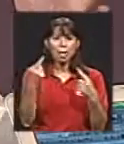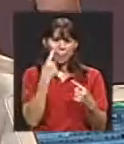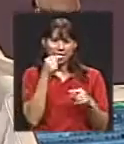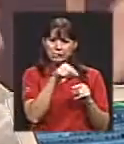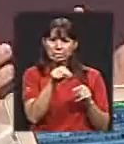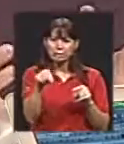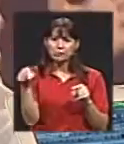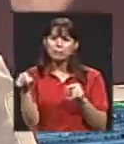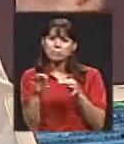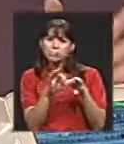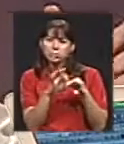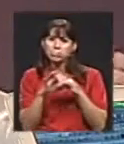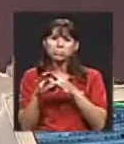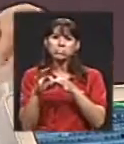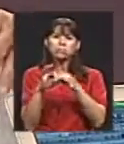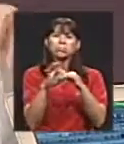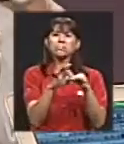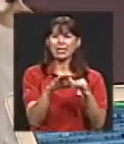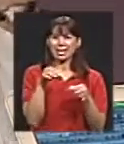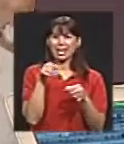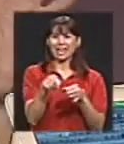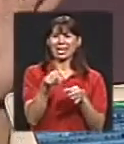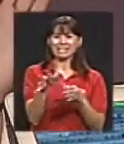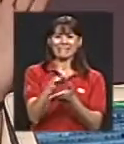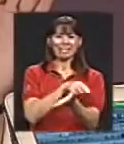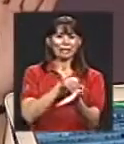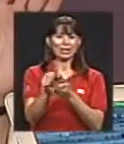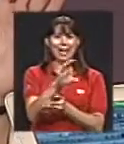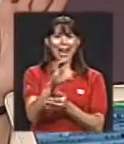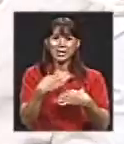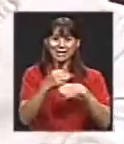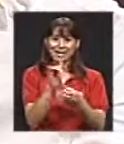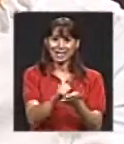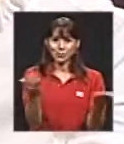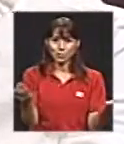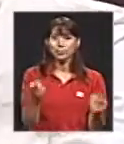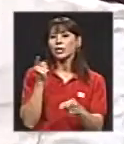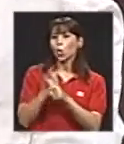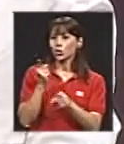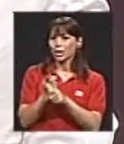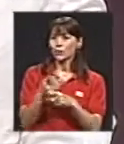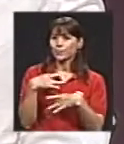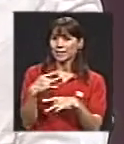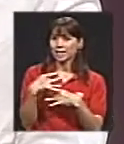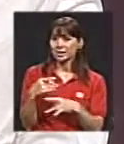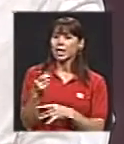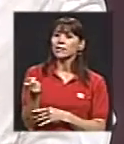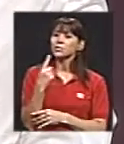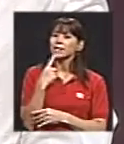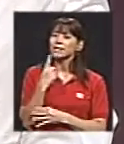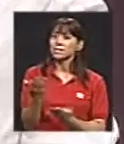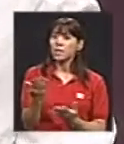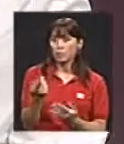bueno qué fue lo que ocasionó este debacle ahora en la debacle ahora lo interesante usted decía bueno ahora vamos a ahondar